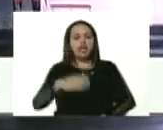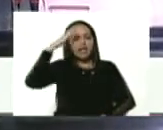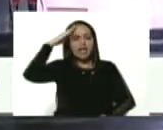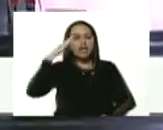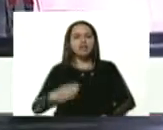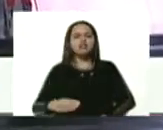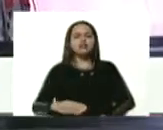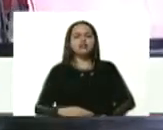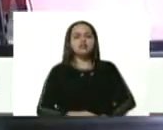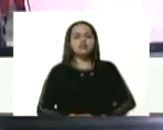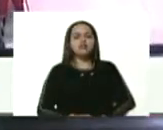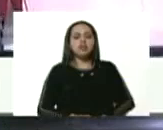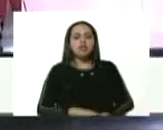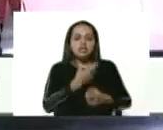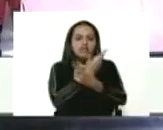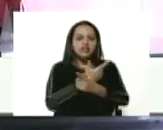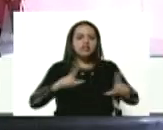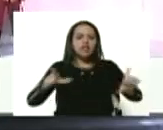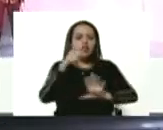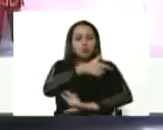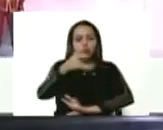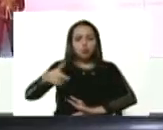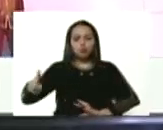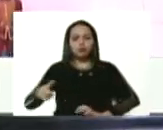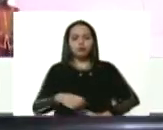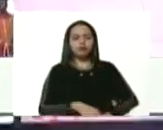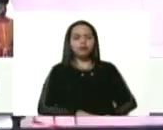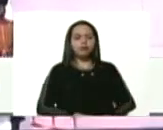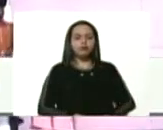ejércitos, libertadores,